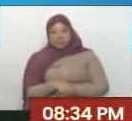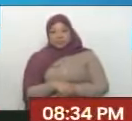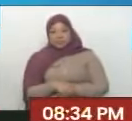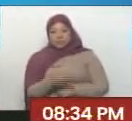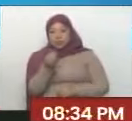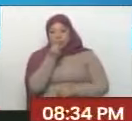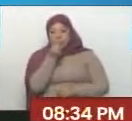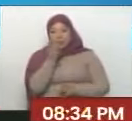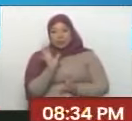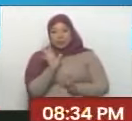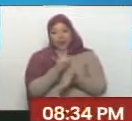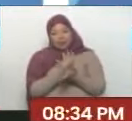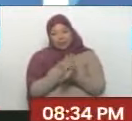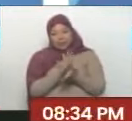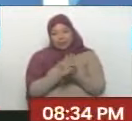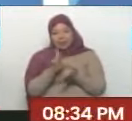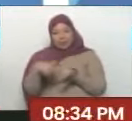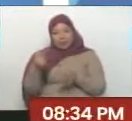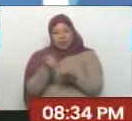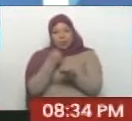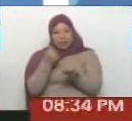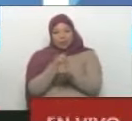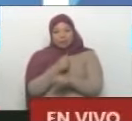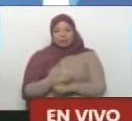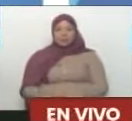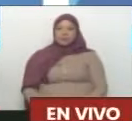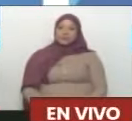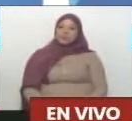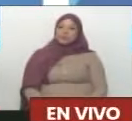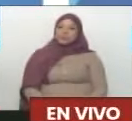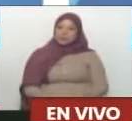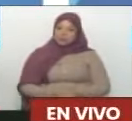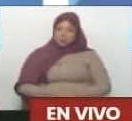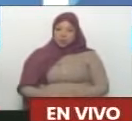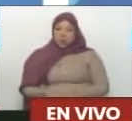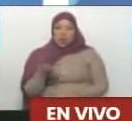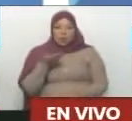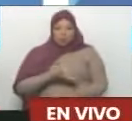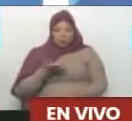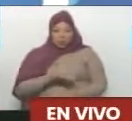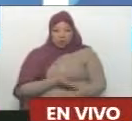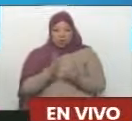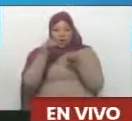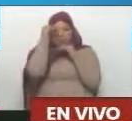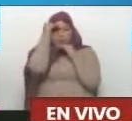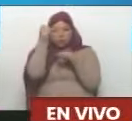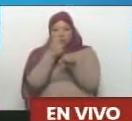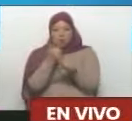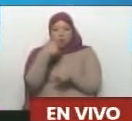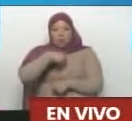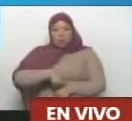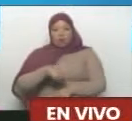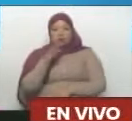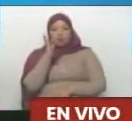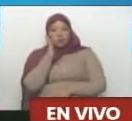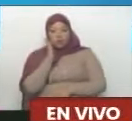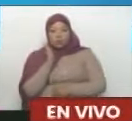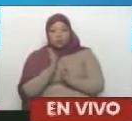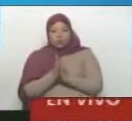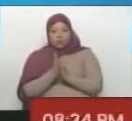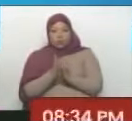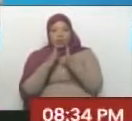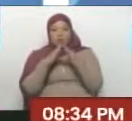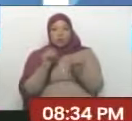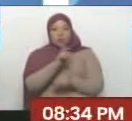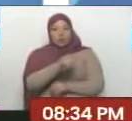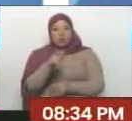podamos darle, pues. Fíjense, es muy importante, ¿eh? Atención, oído, que